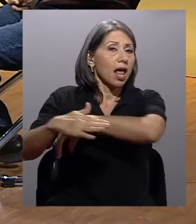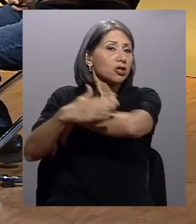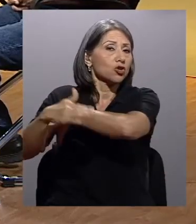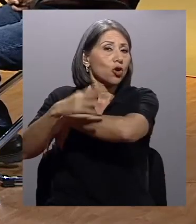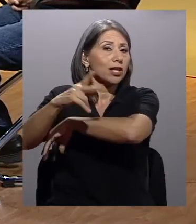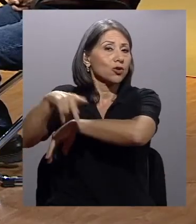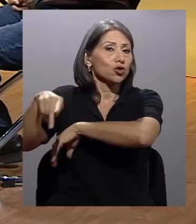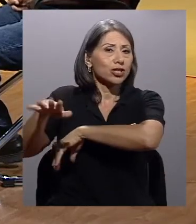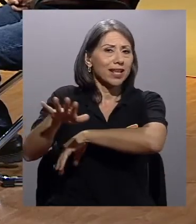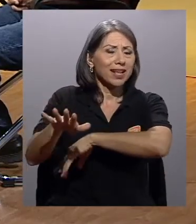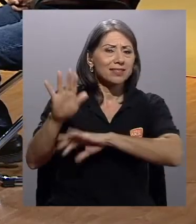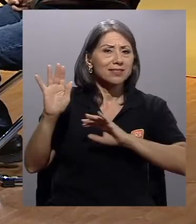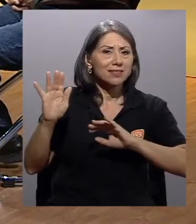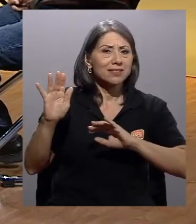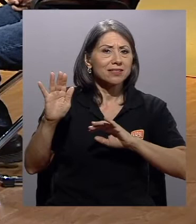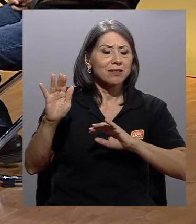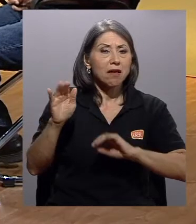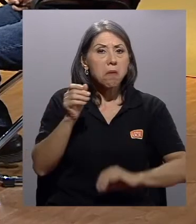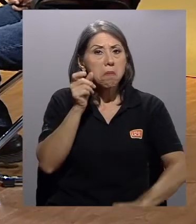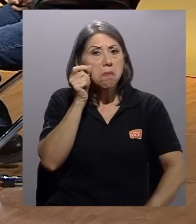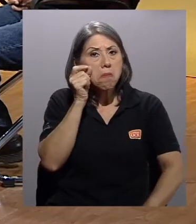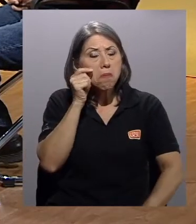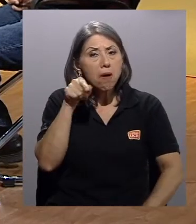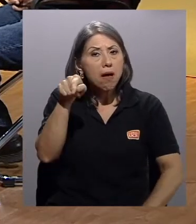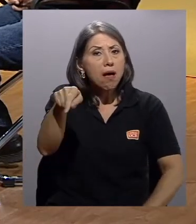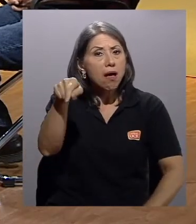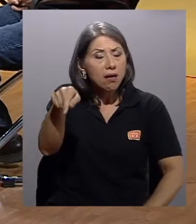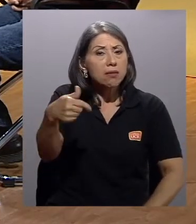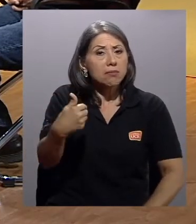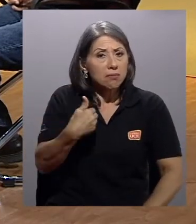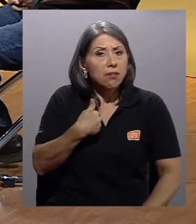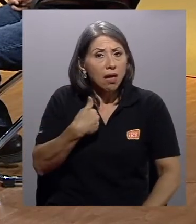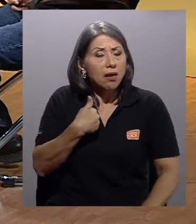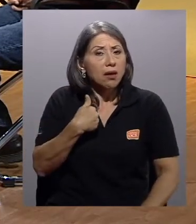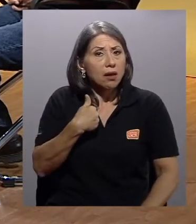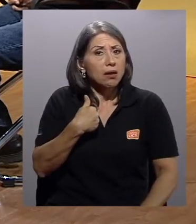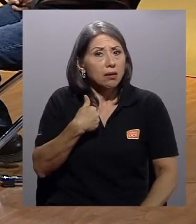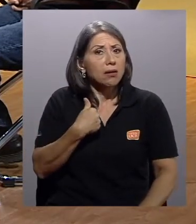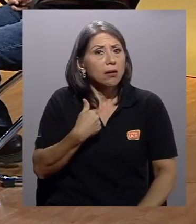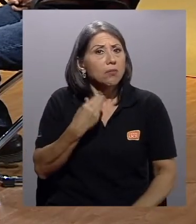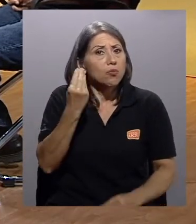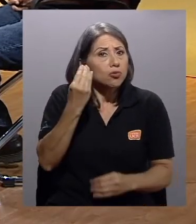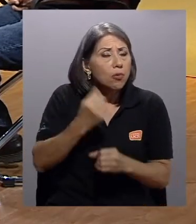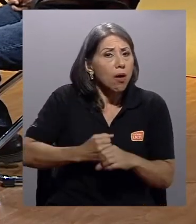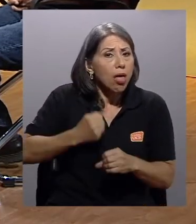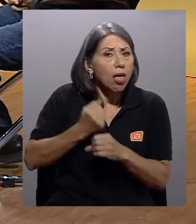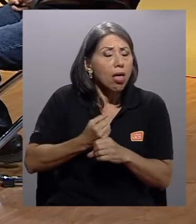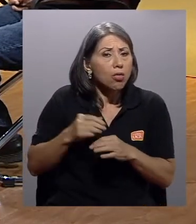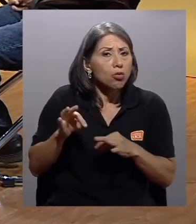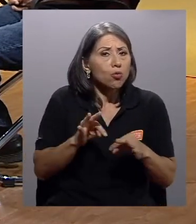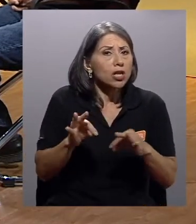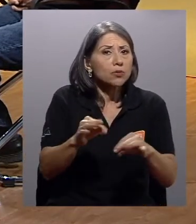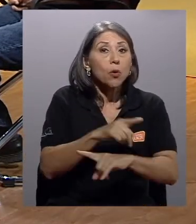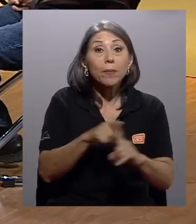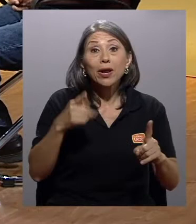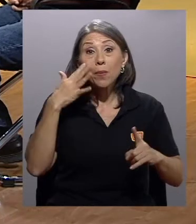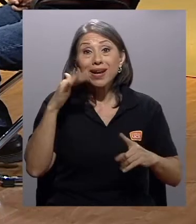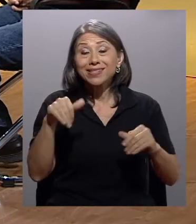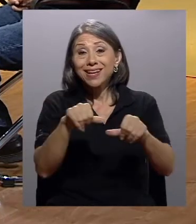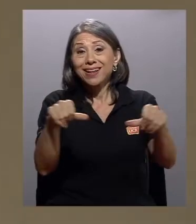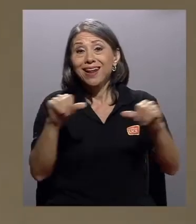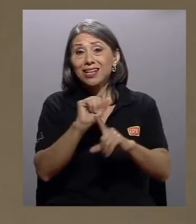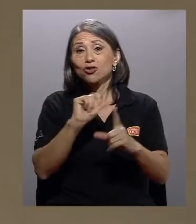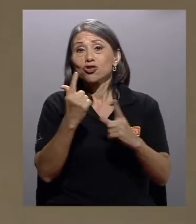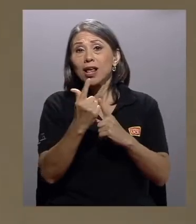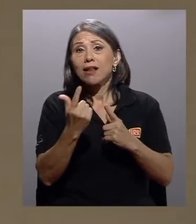además, curiosamente, al fin y al cabo tienen una inversión de turismo, pero parece que la inversión social queda